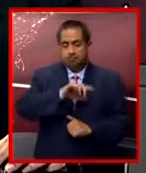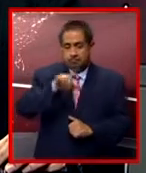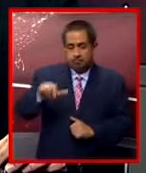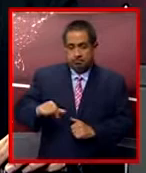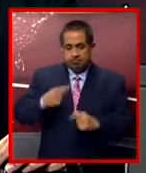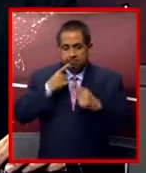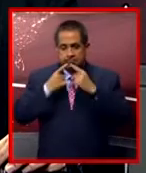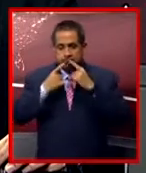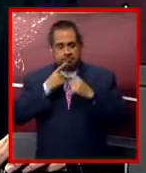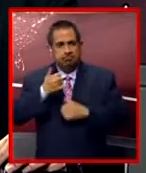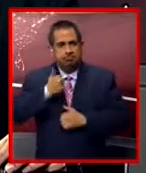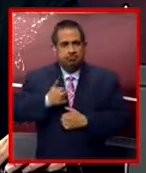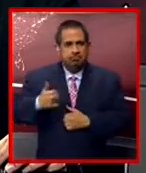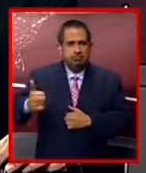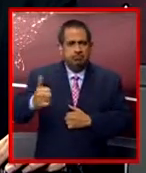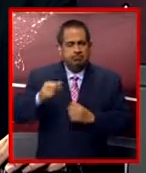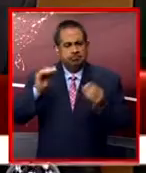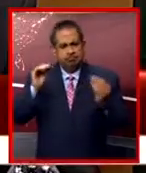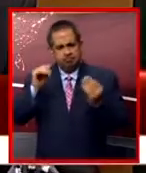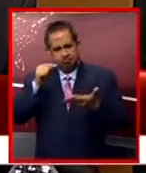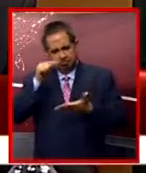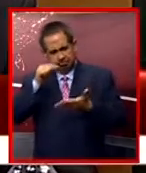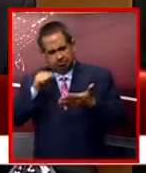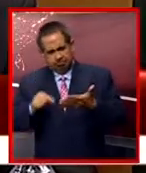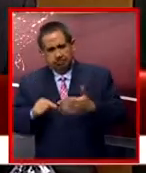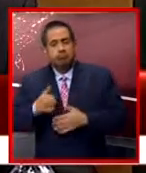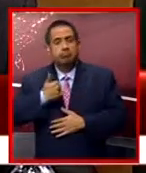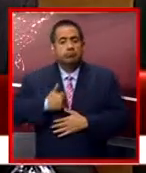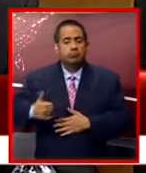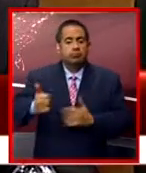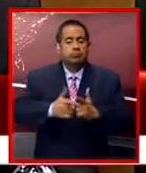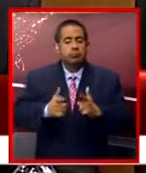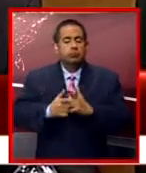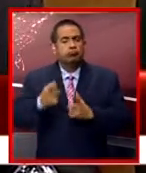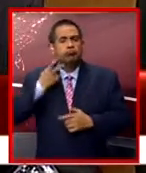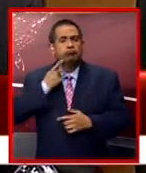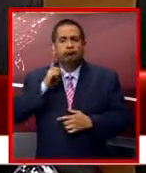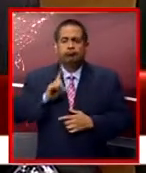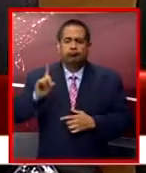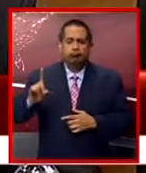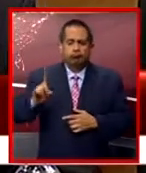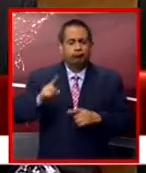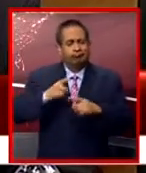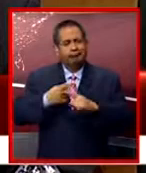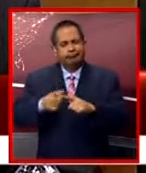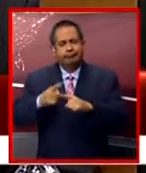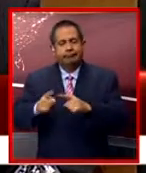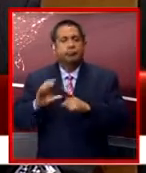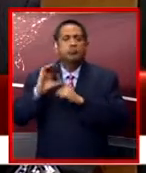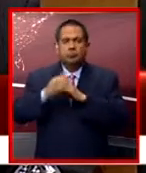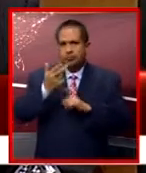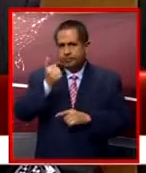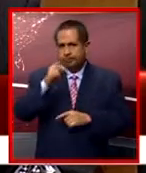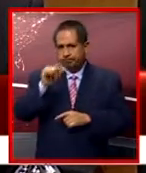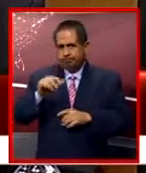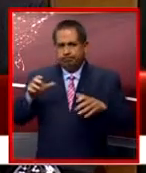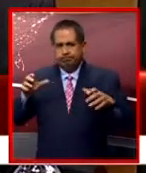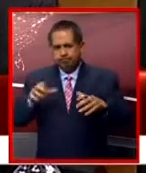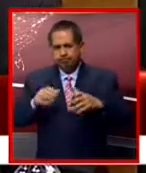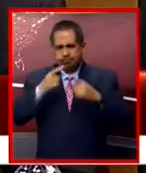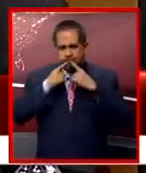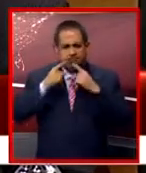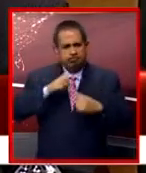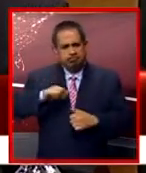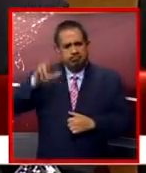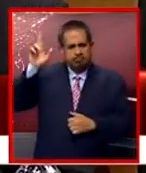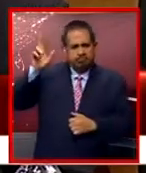Posteriormente se abrió el espacio para la discusión del dictamen. Los diferentes grupos parlamentarios que integran la Comisión de Hacienda y Crédito Público hicieron uso